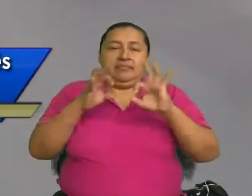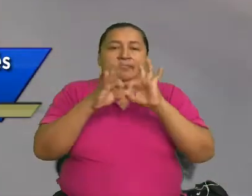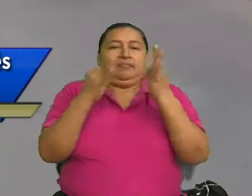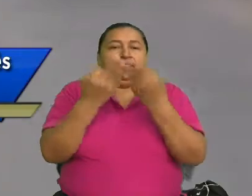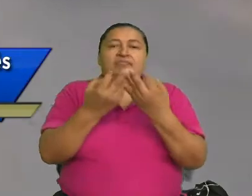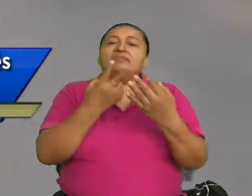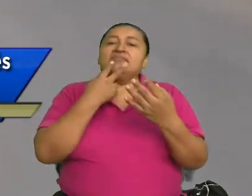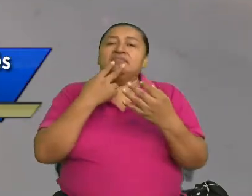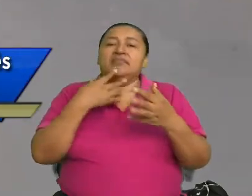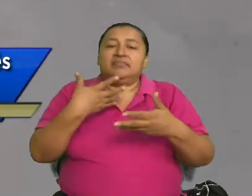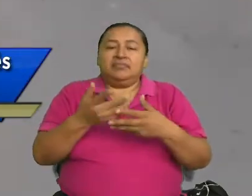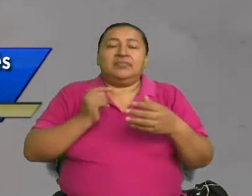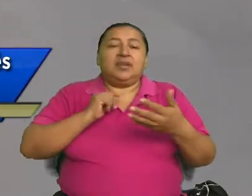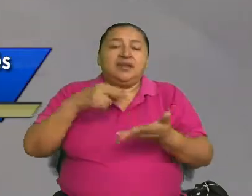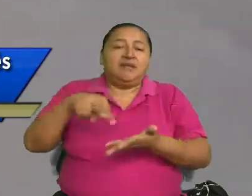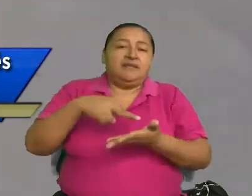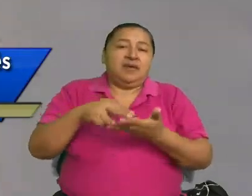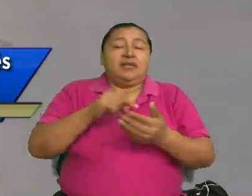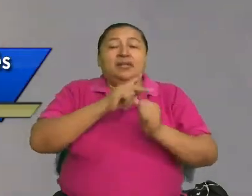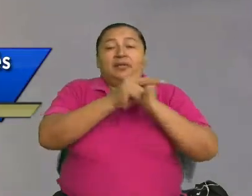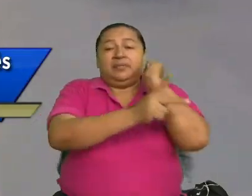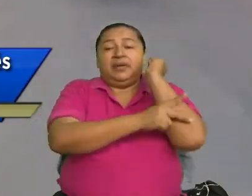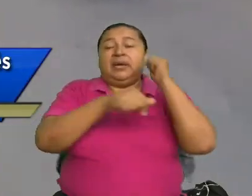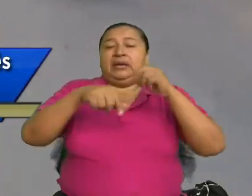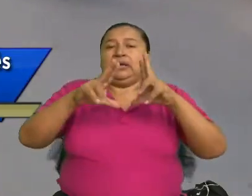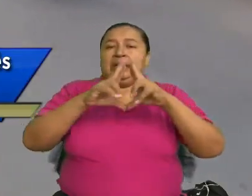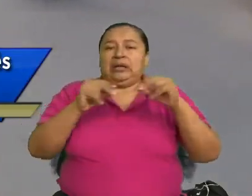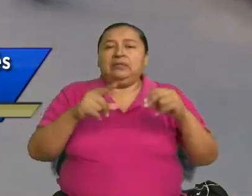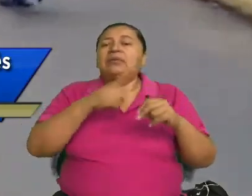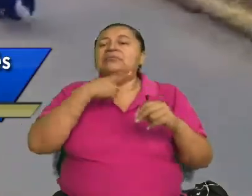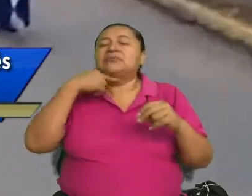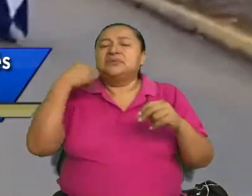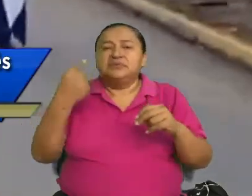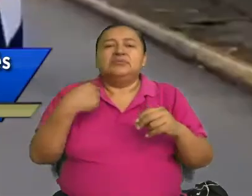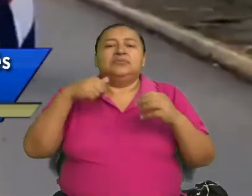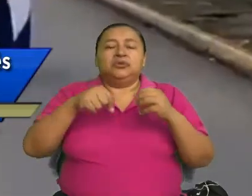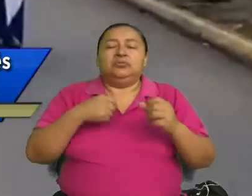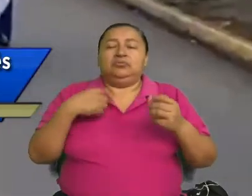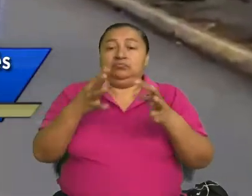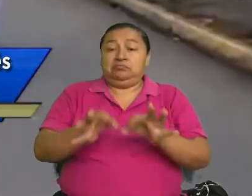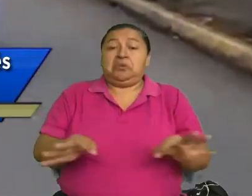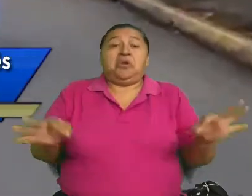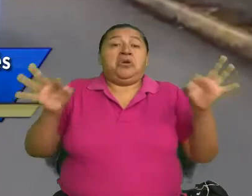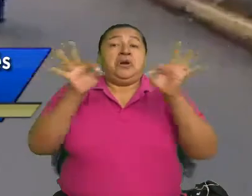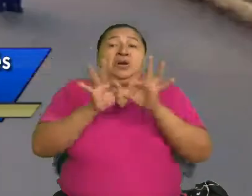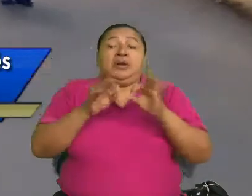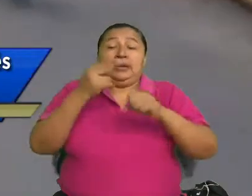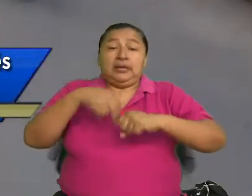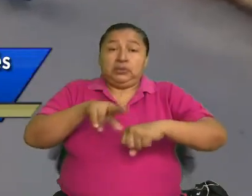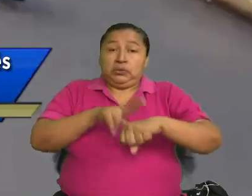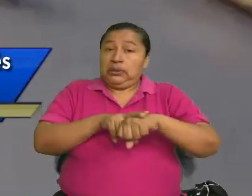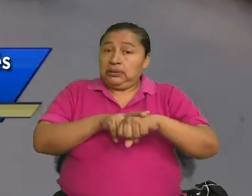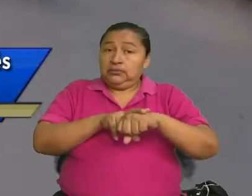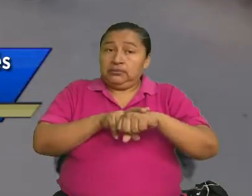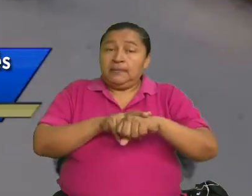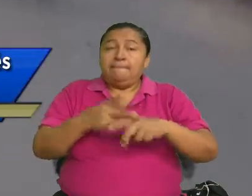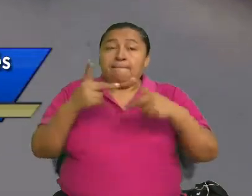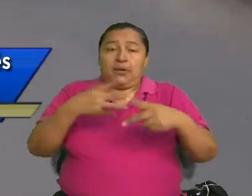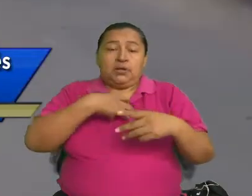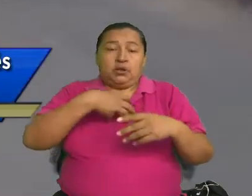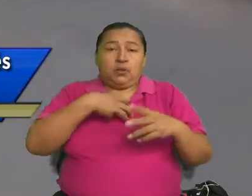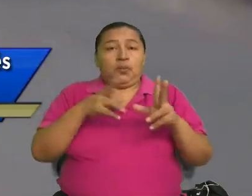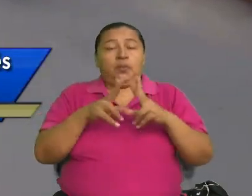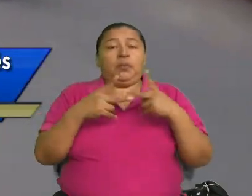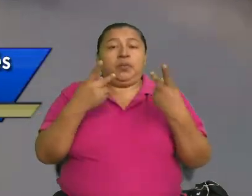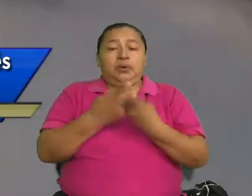decir, las fiestas patrias en Nicaragua es realmente una cuestión de acontecimiento nacional, pero desde el pueblo,